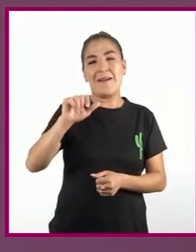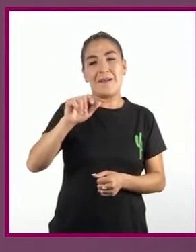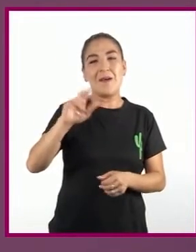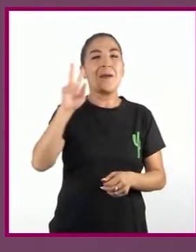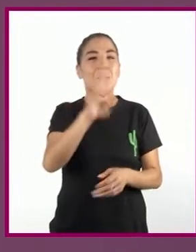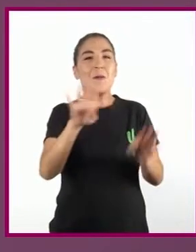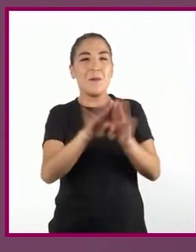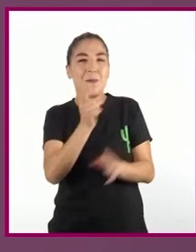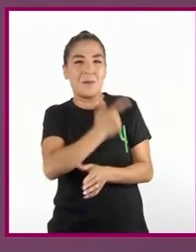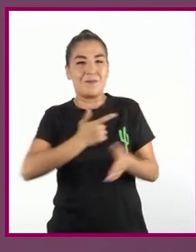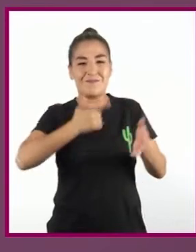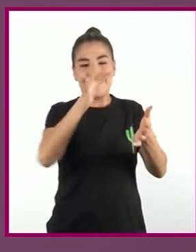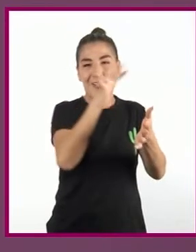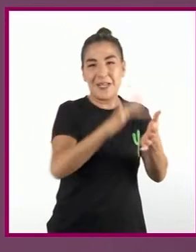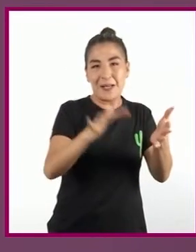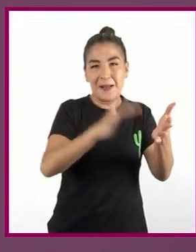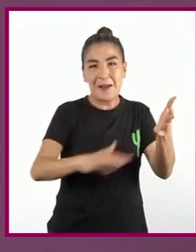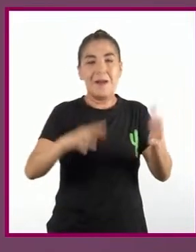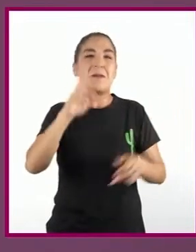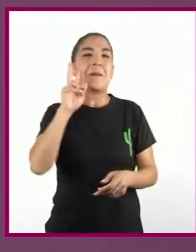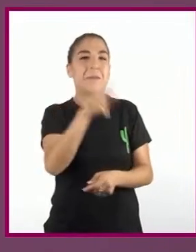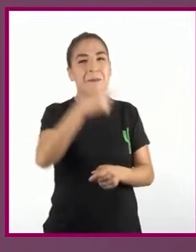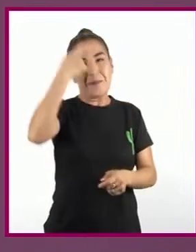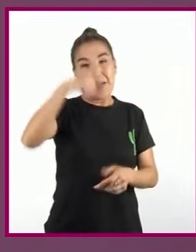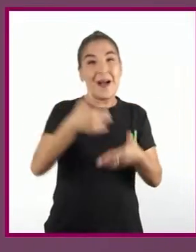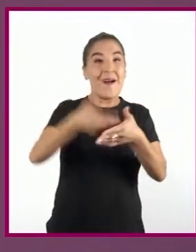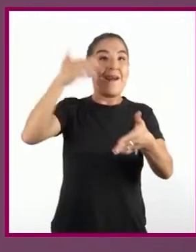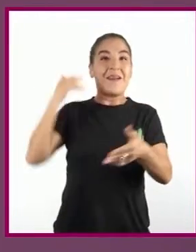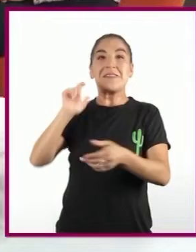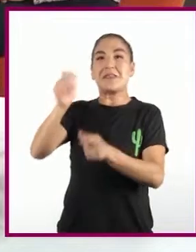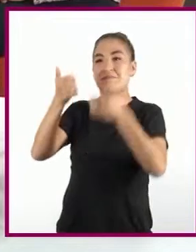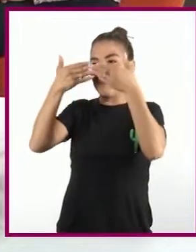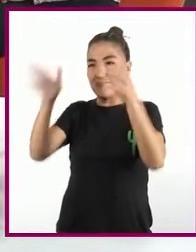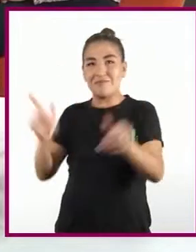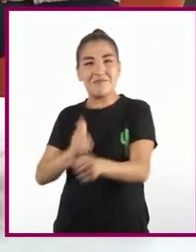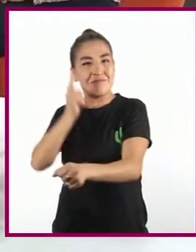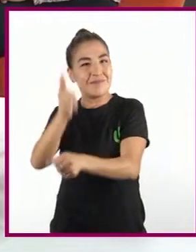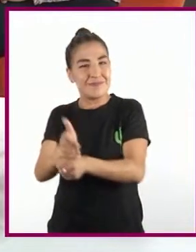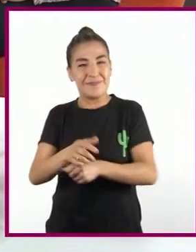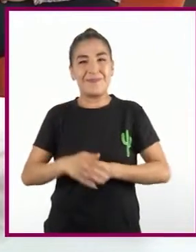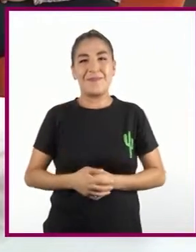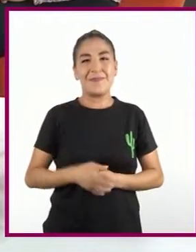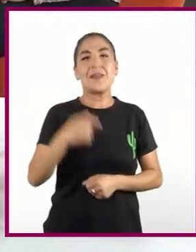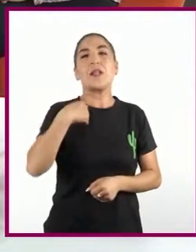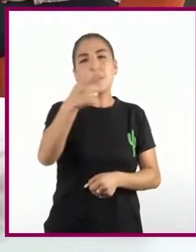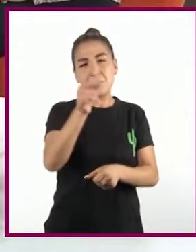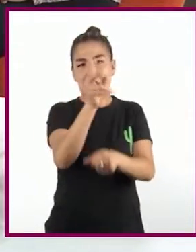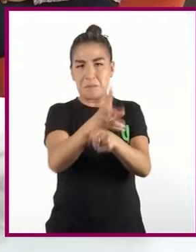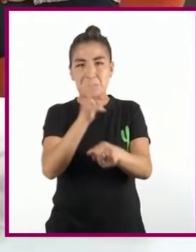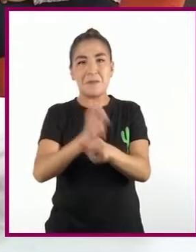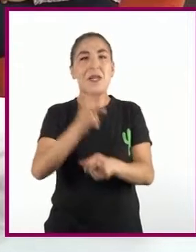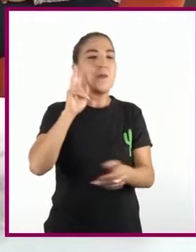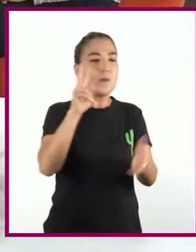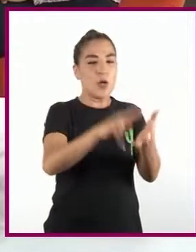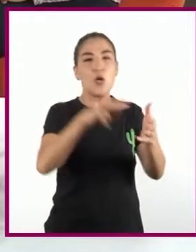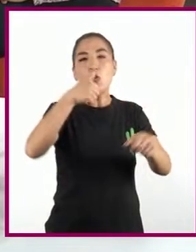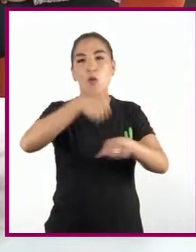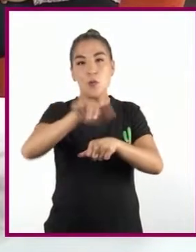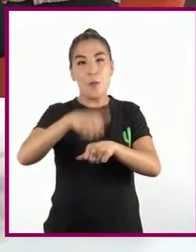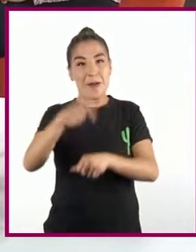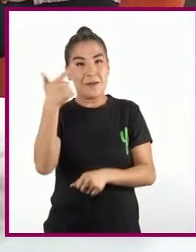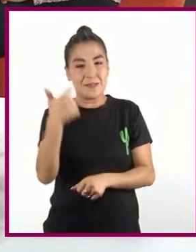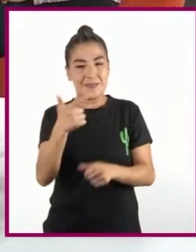la lectura da acceso a lo que ya ha sido descubierto por otros. Les invitamos a consultar el número 7 de la